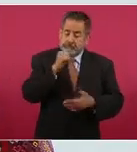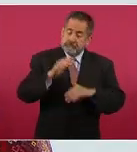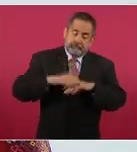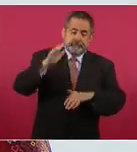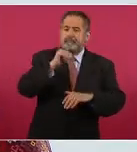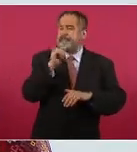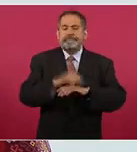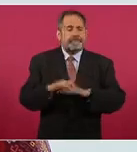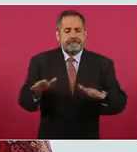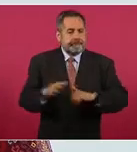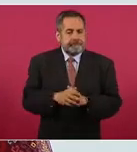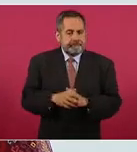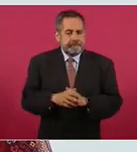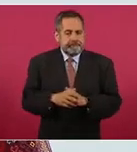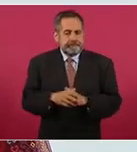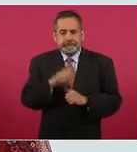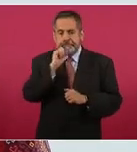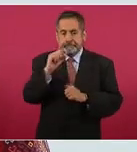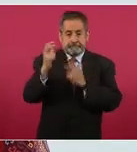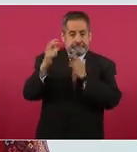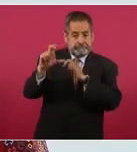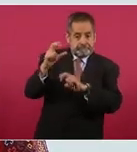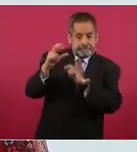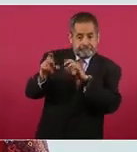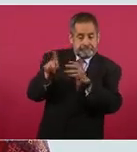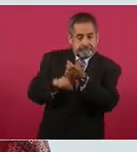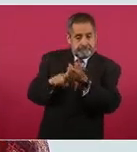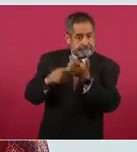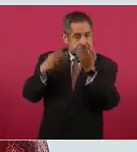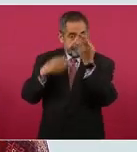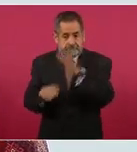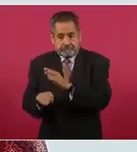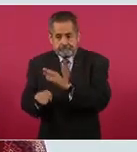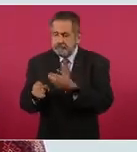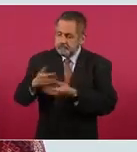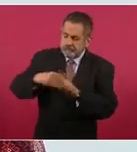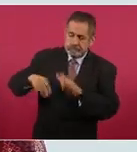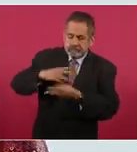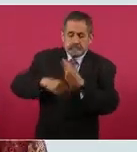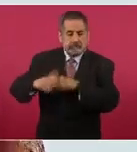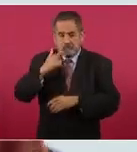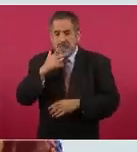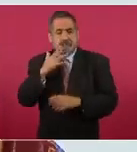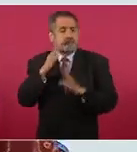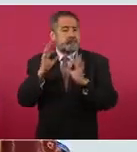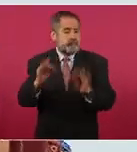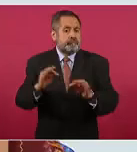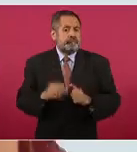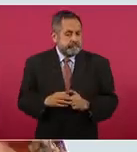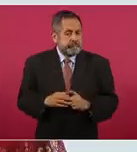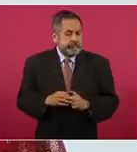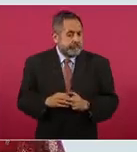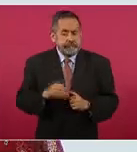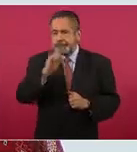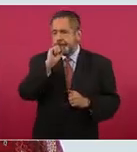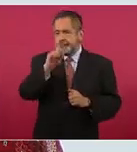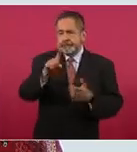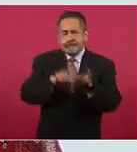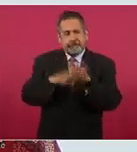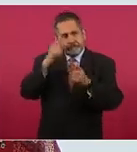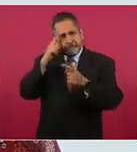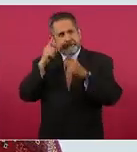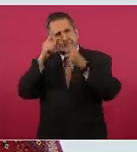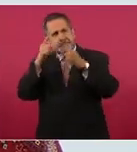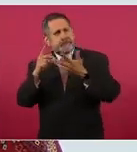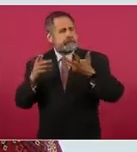se mantuvo el grado de inversión a pesar de todas las crisis. También el haber garantizado el cumplimiento de las metas de